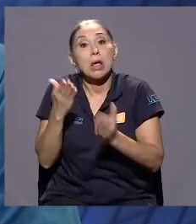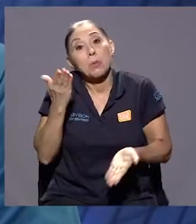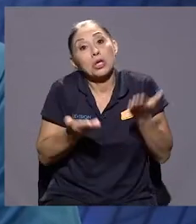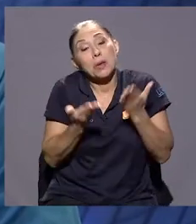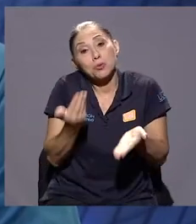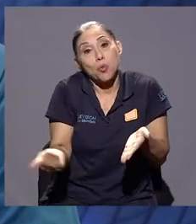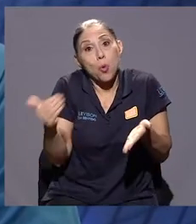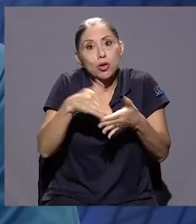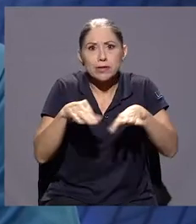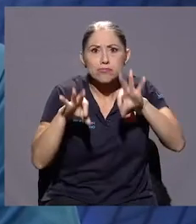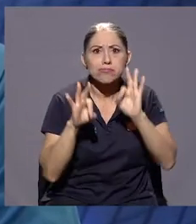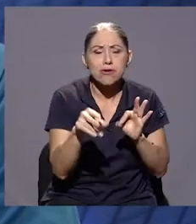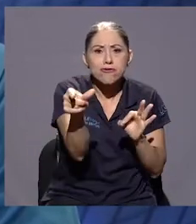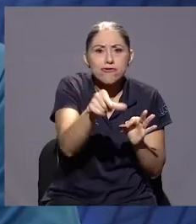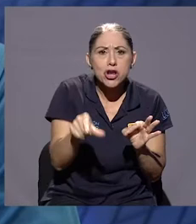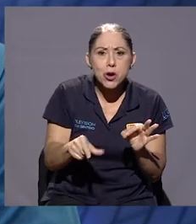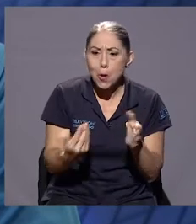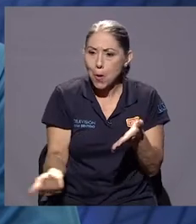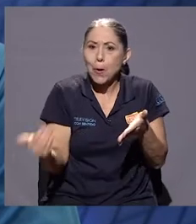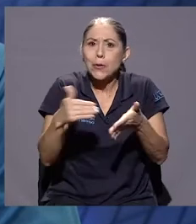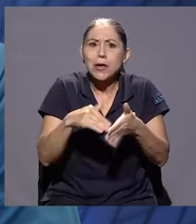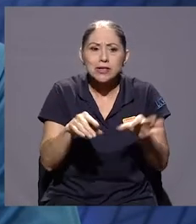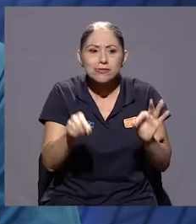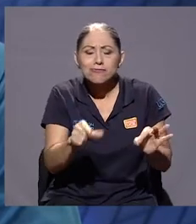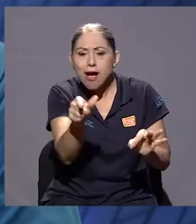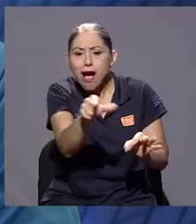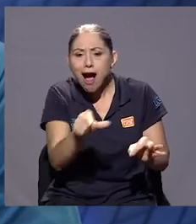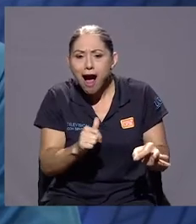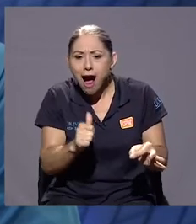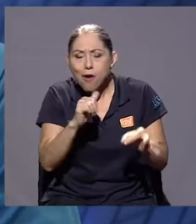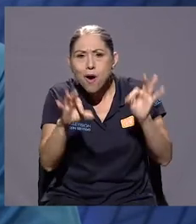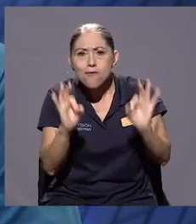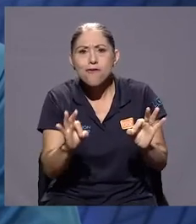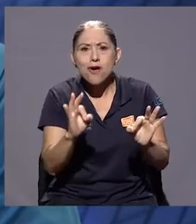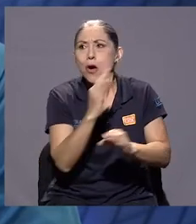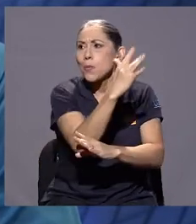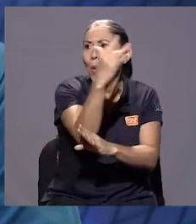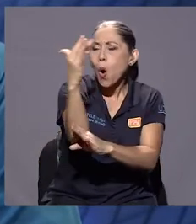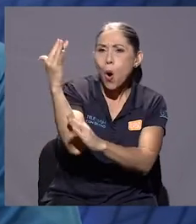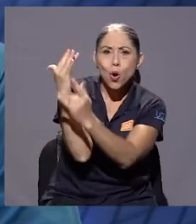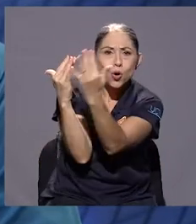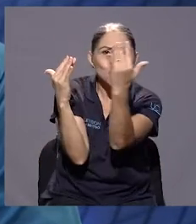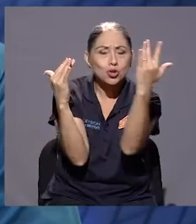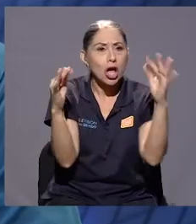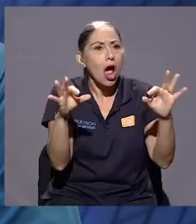voz pero no si no si no los nos hacéis accesibles estos espacios